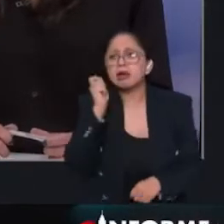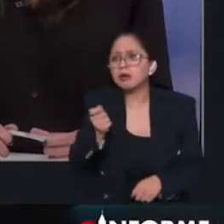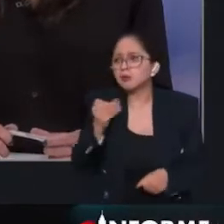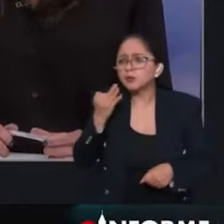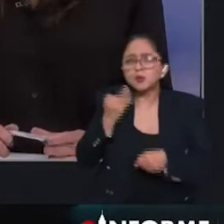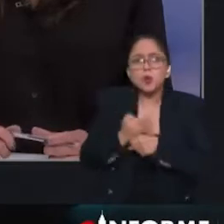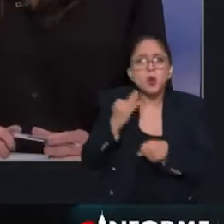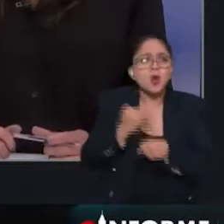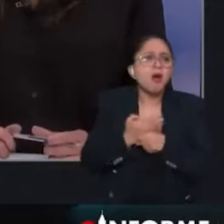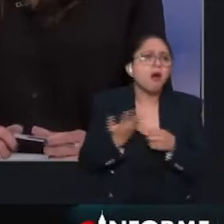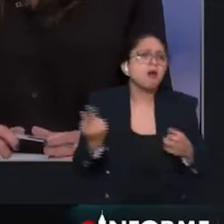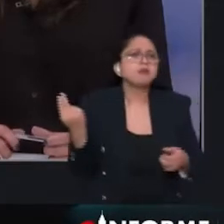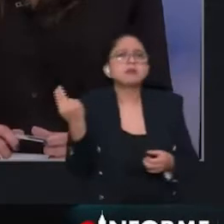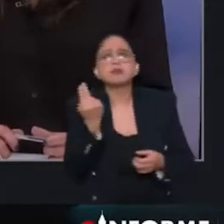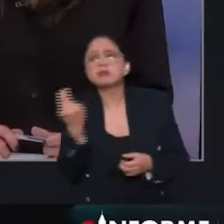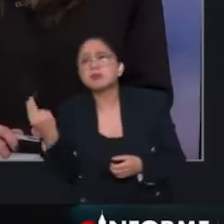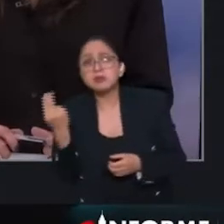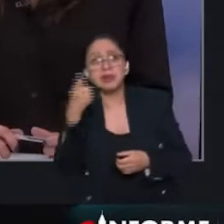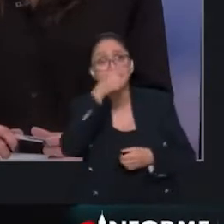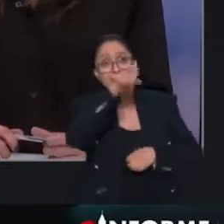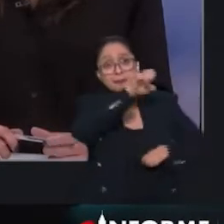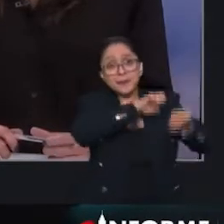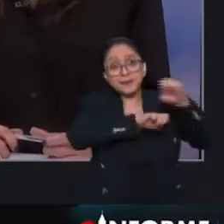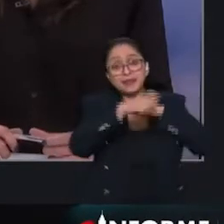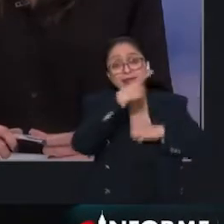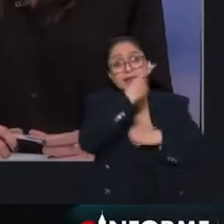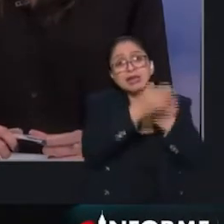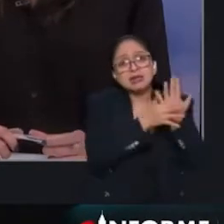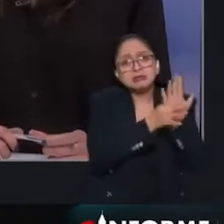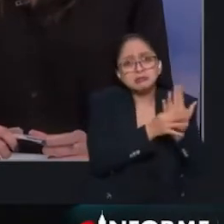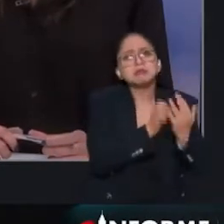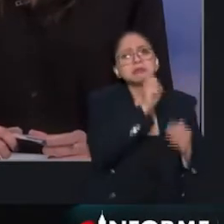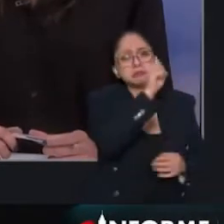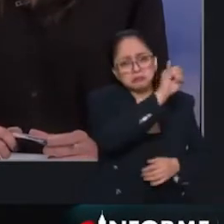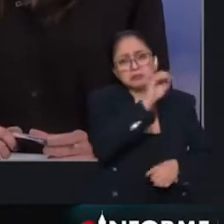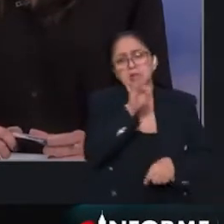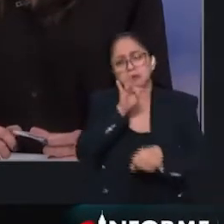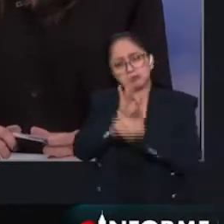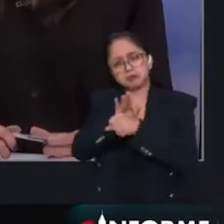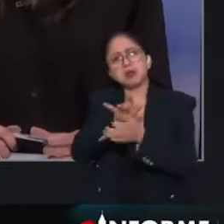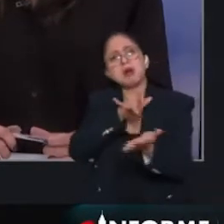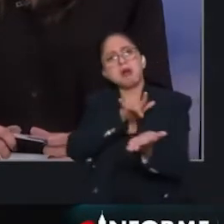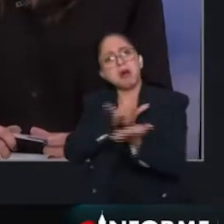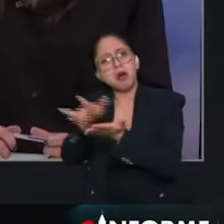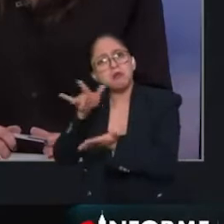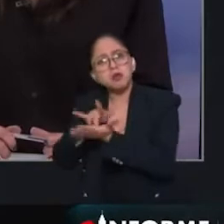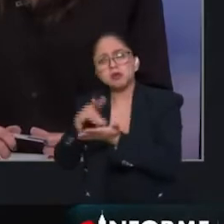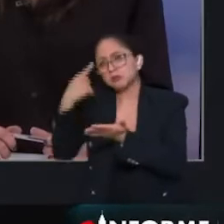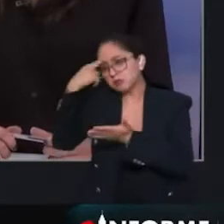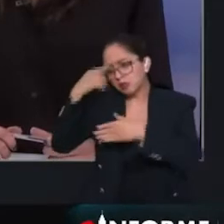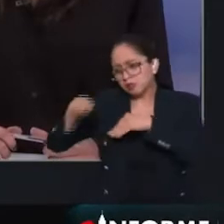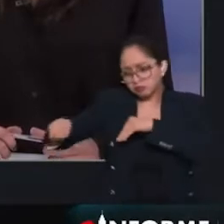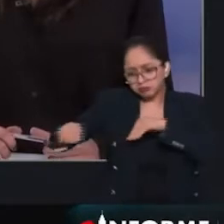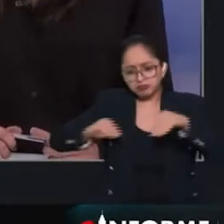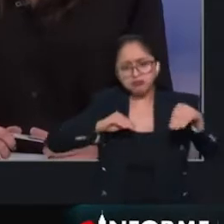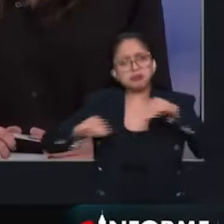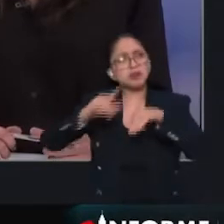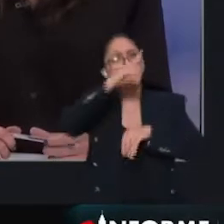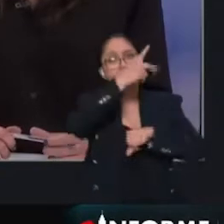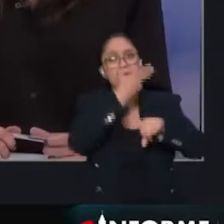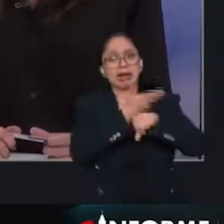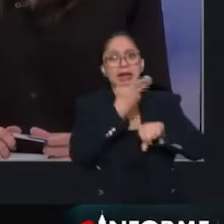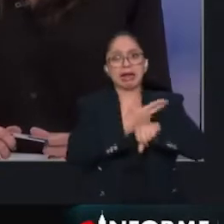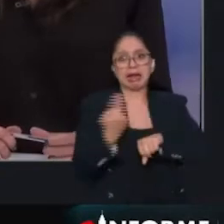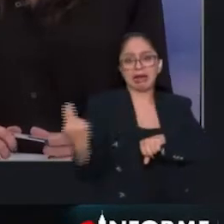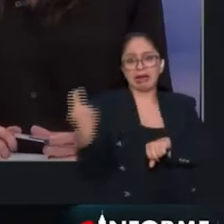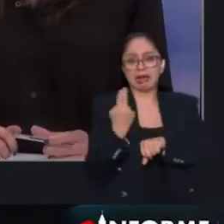debilidad y la embajada, según los cables, aceptó apoyarlo en las áreas que eran estratégicas para Estados Unidos. La única lectura